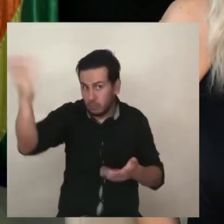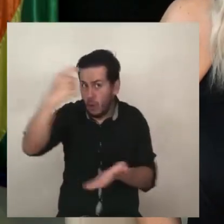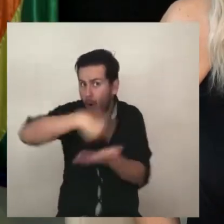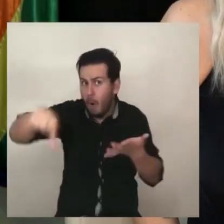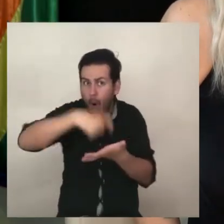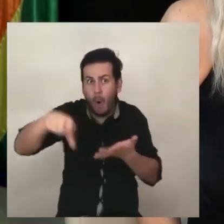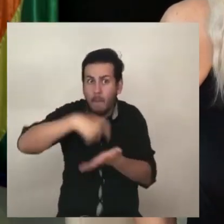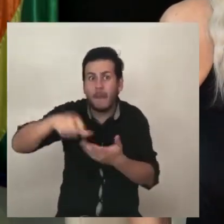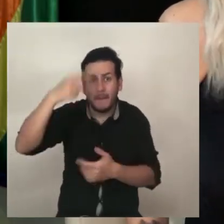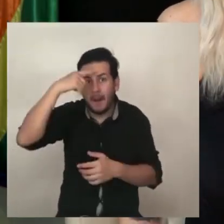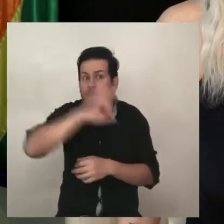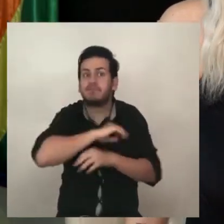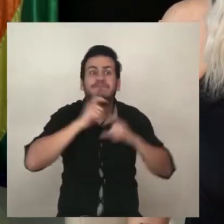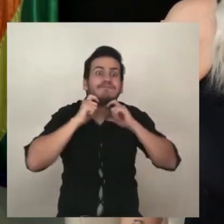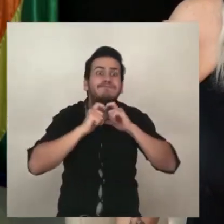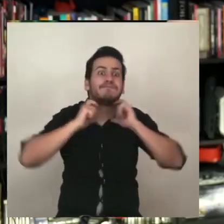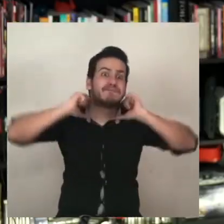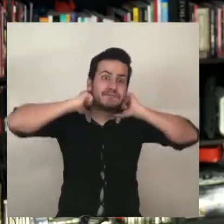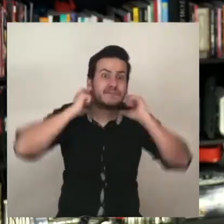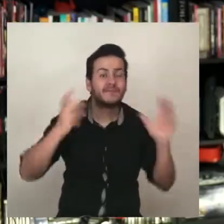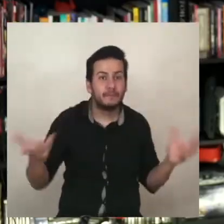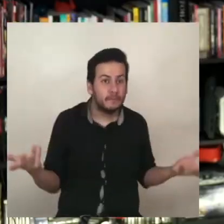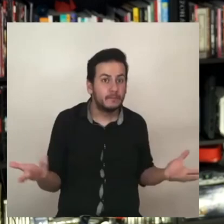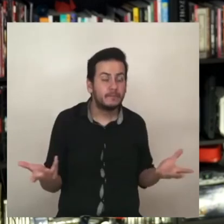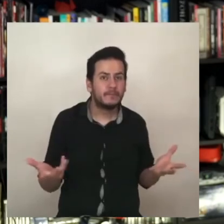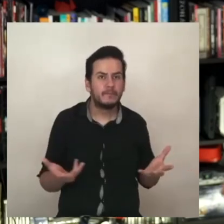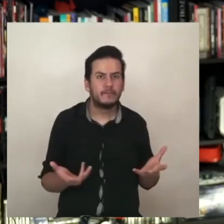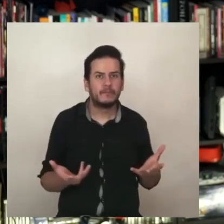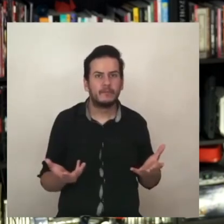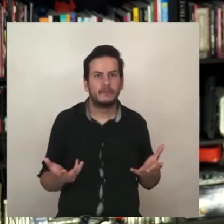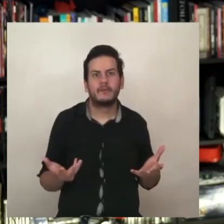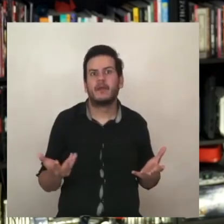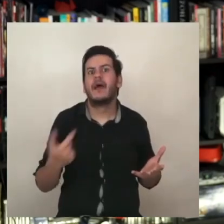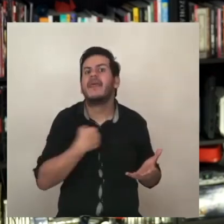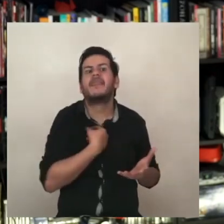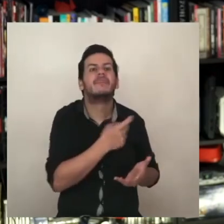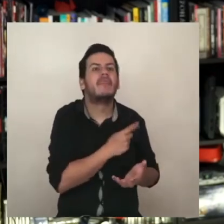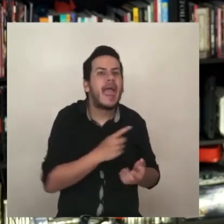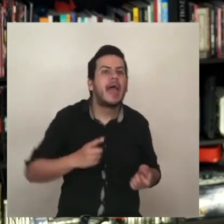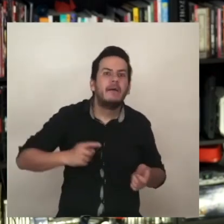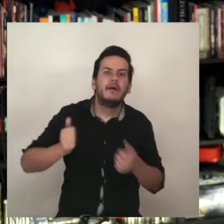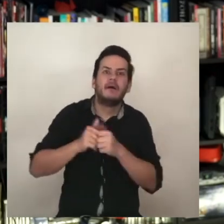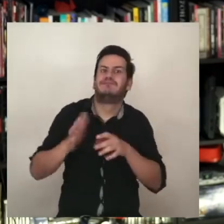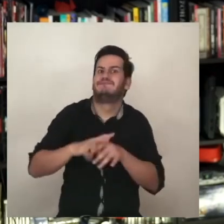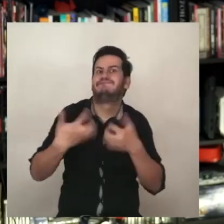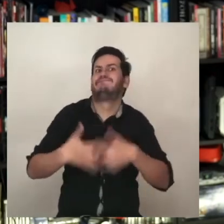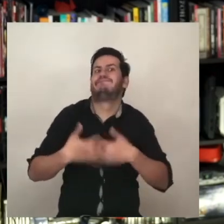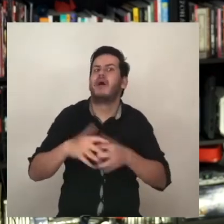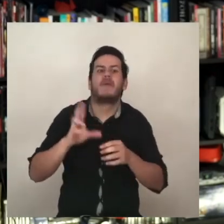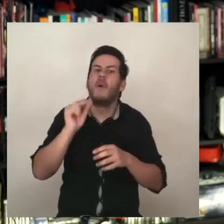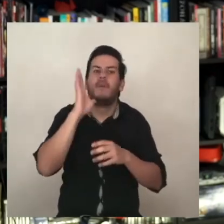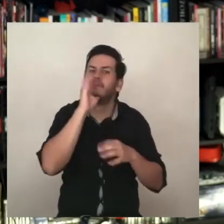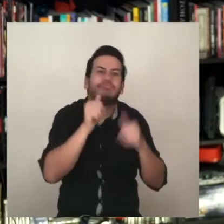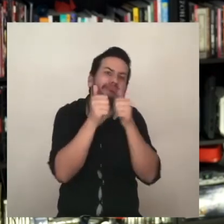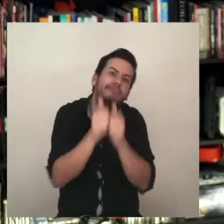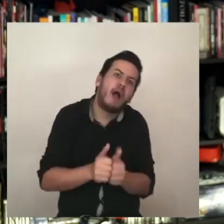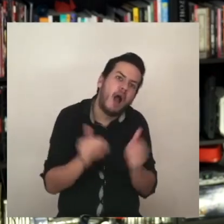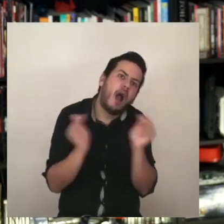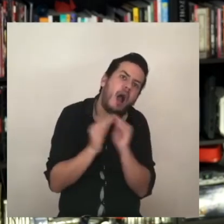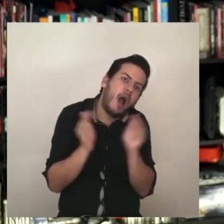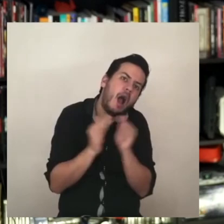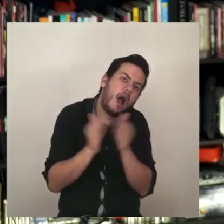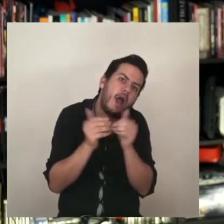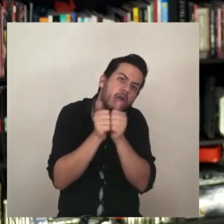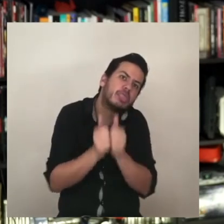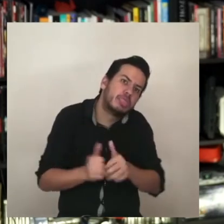que es para traerlo solo del cuello? ¿Un casco de moto o algo así? ¿O qué? Es que entiendo. Hay que generar para producir. No todos nos podemos quedar en casa a esperar que pase la pandemia,